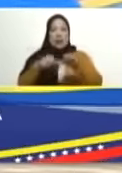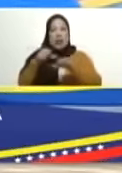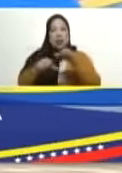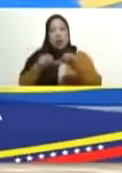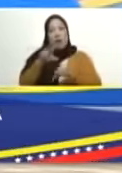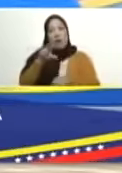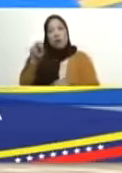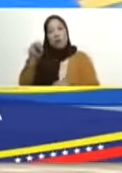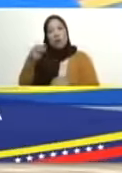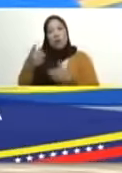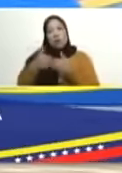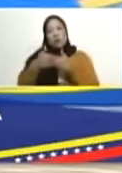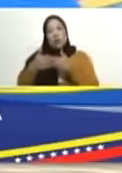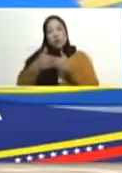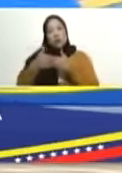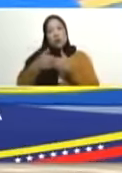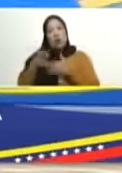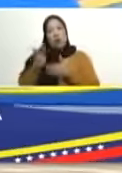Venezuela fue sometida